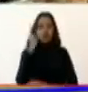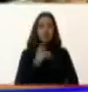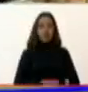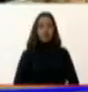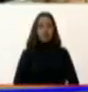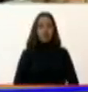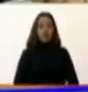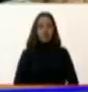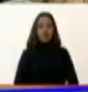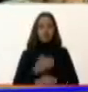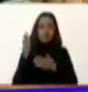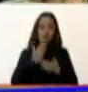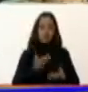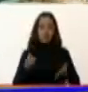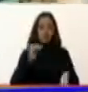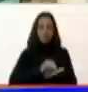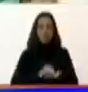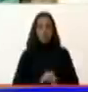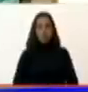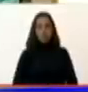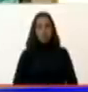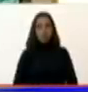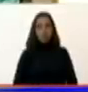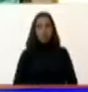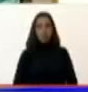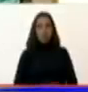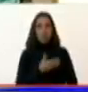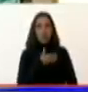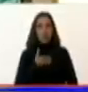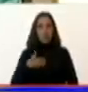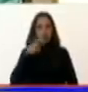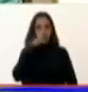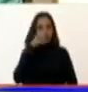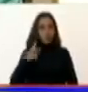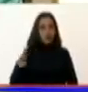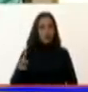Volverán. Ahora yo quiero que nuestro pueblo escuche